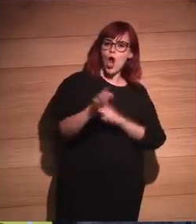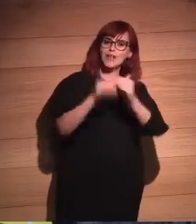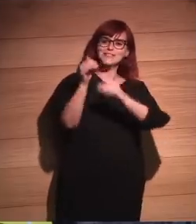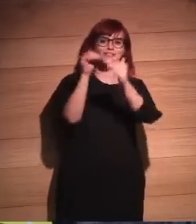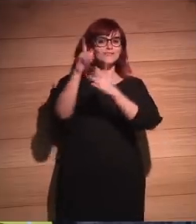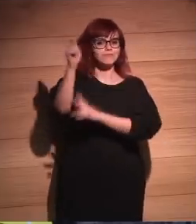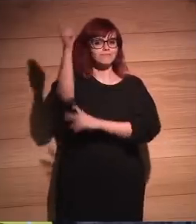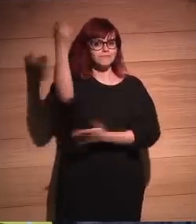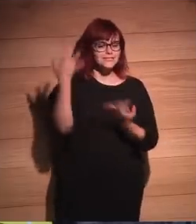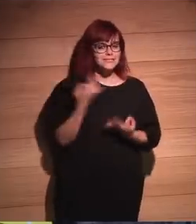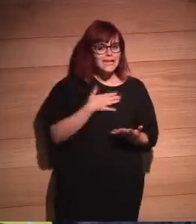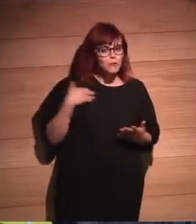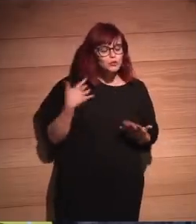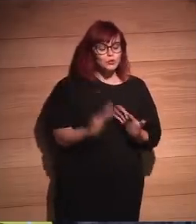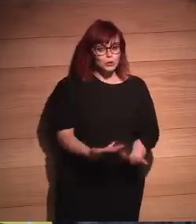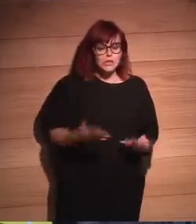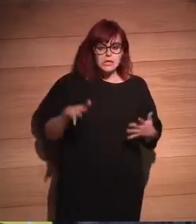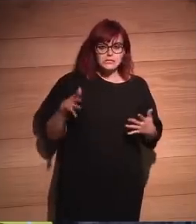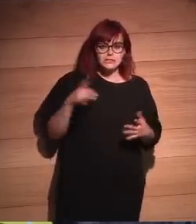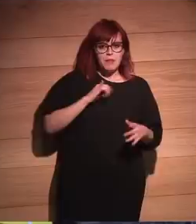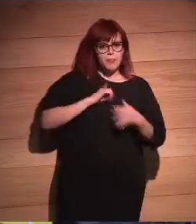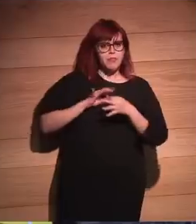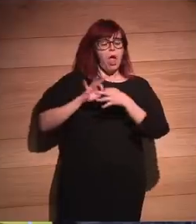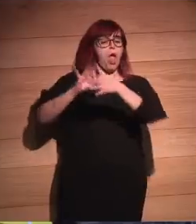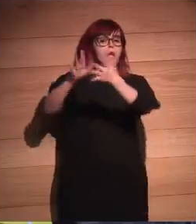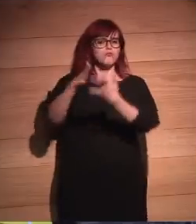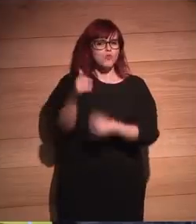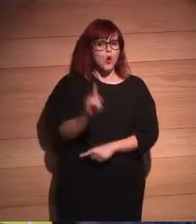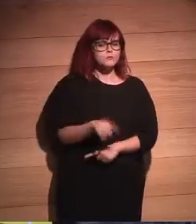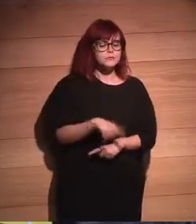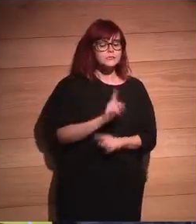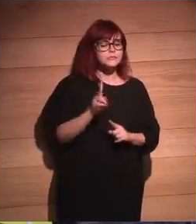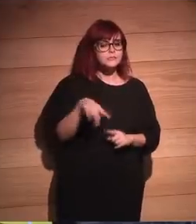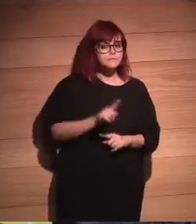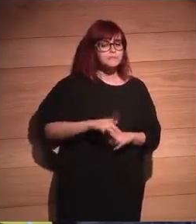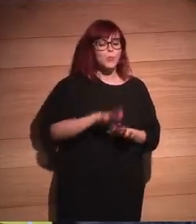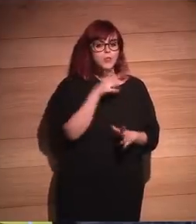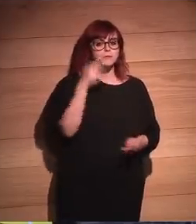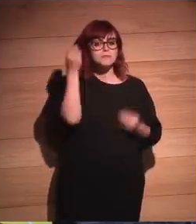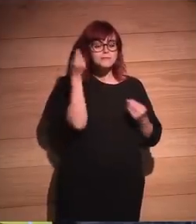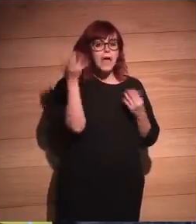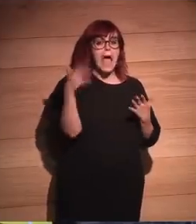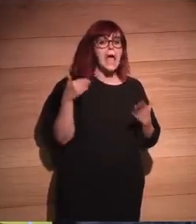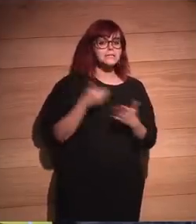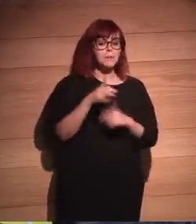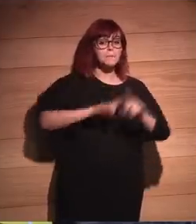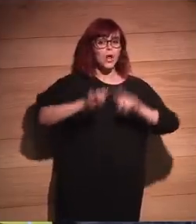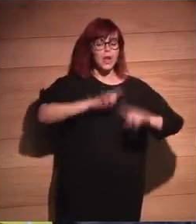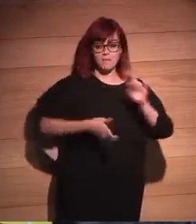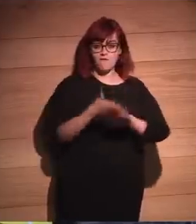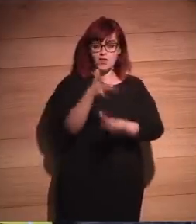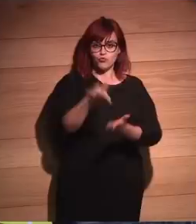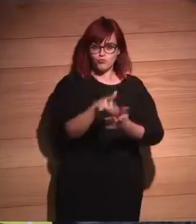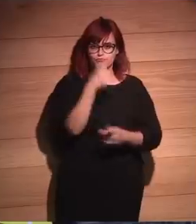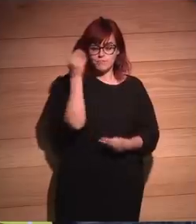estaba asociada íntimamente a lo que éramos, ¿no? Yo creo que es muy importante que le demos vuelta a eso, porque hasta que no resolvamos ese problema que casi